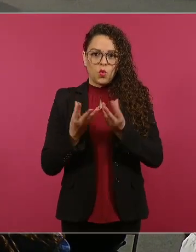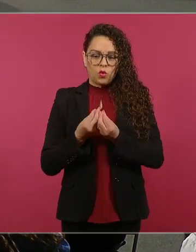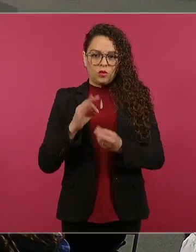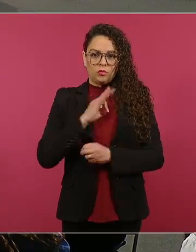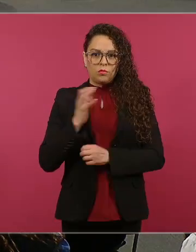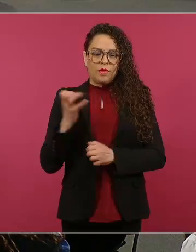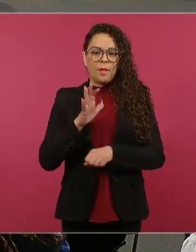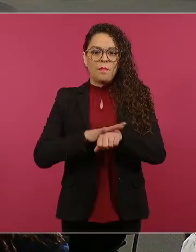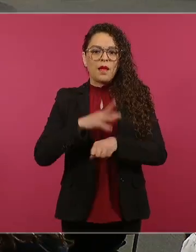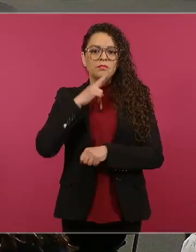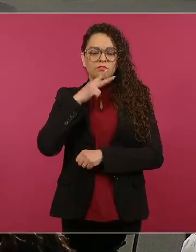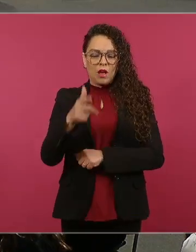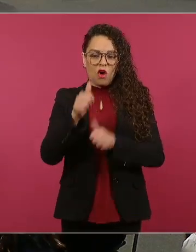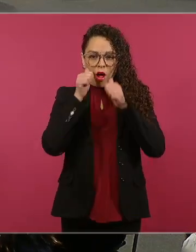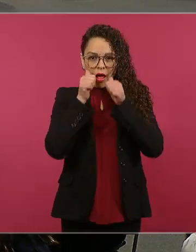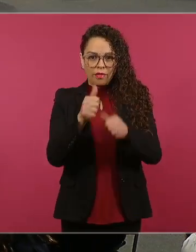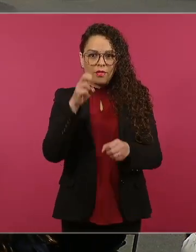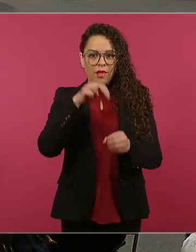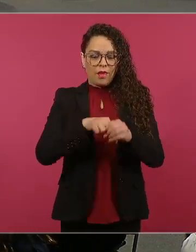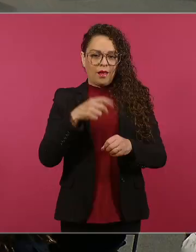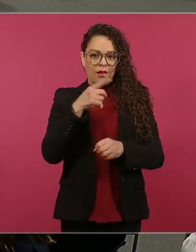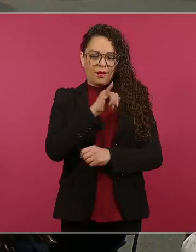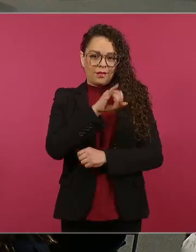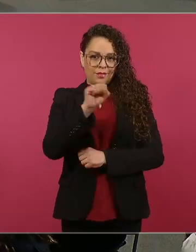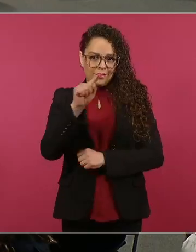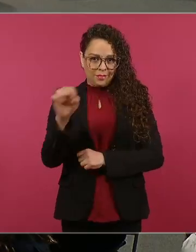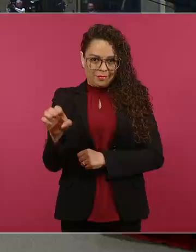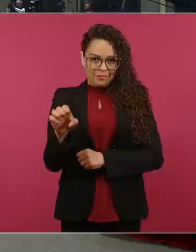resolutivo. ¿Sería cuánto, presidente?